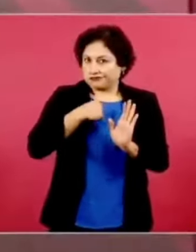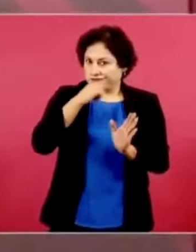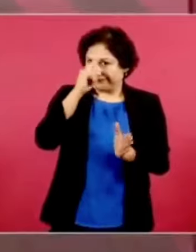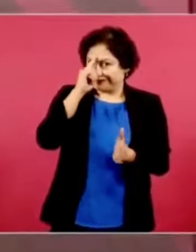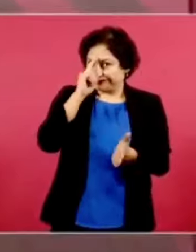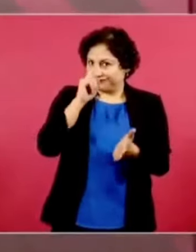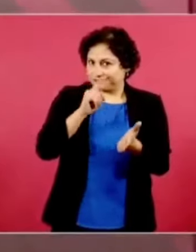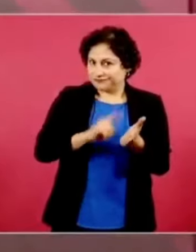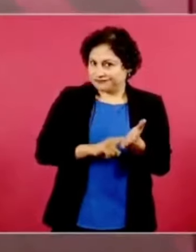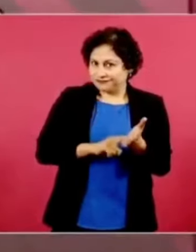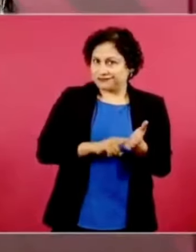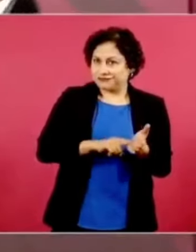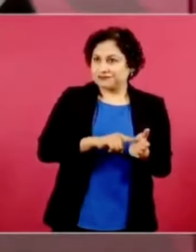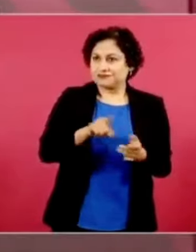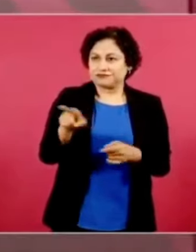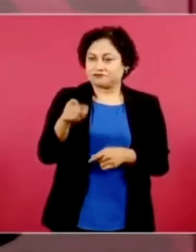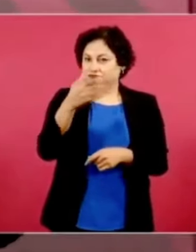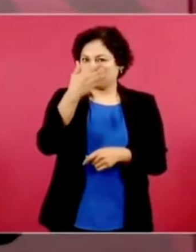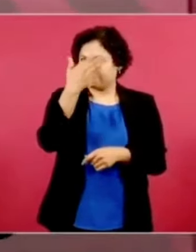A